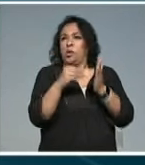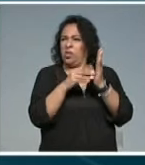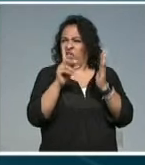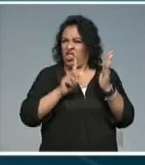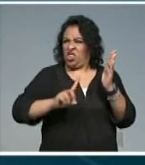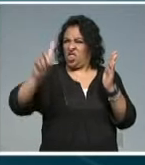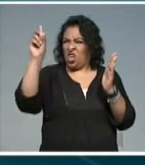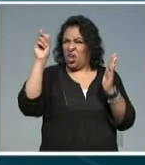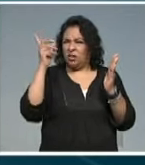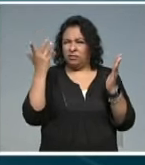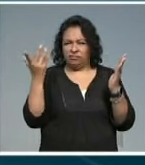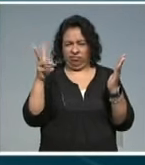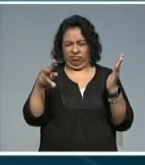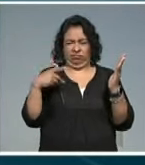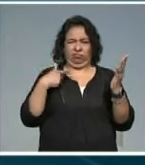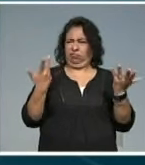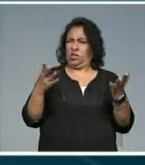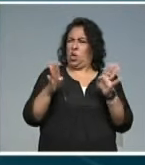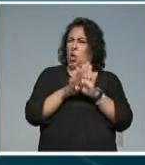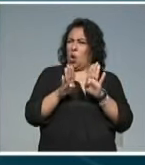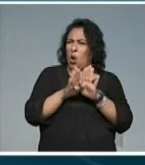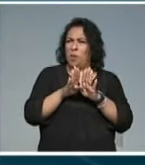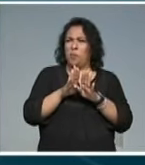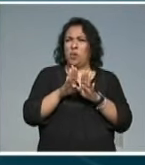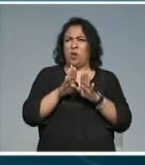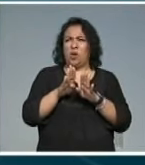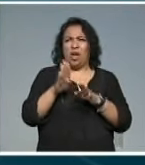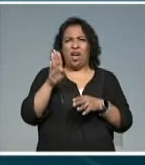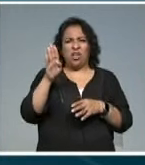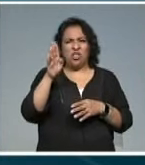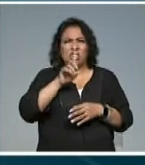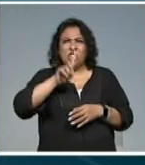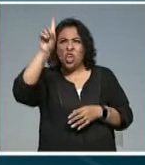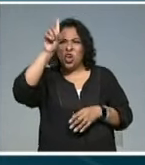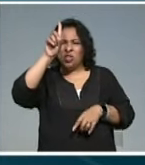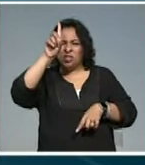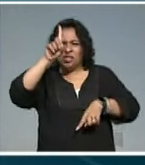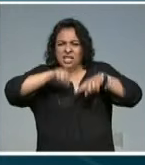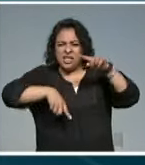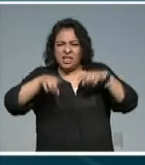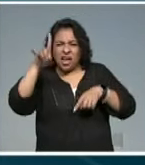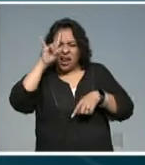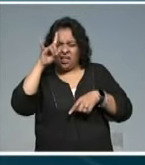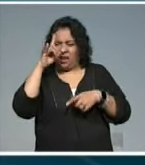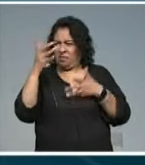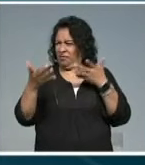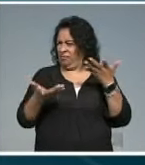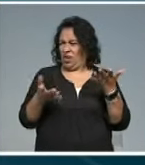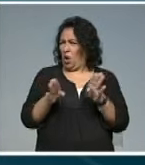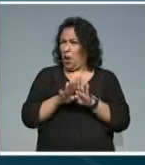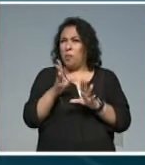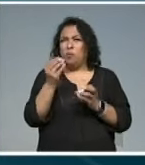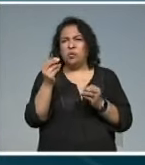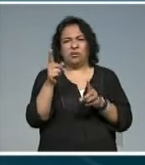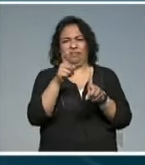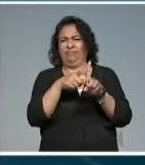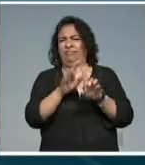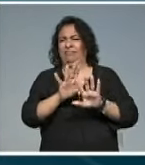Y la verdad que eso mueve, como que, ¿cómo Dios va a ser exorcizado, no? Y mucha gente se lo cuestiona, muchas veces lo